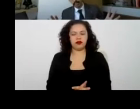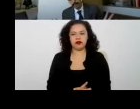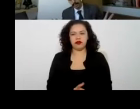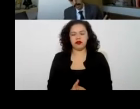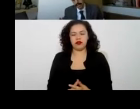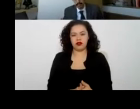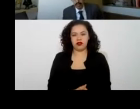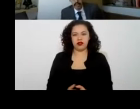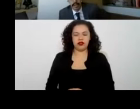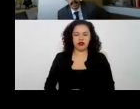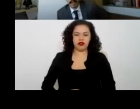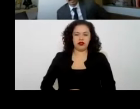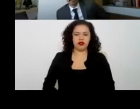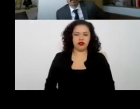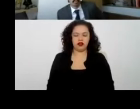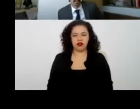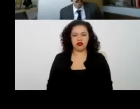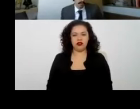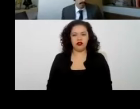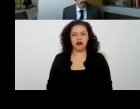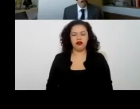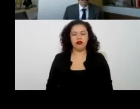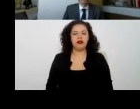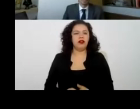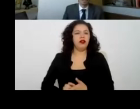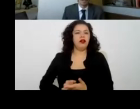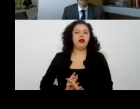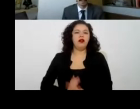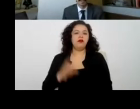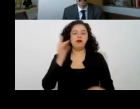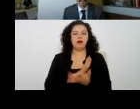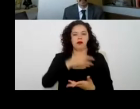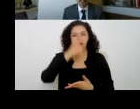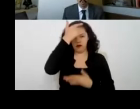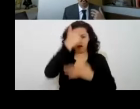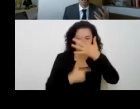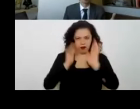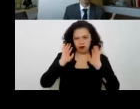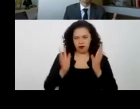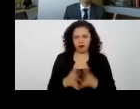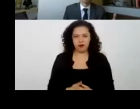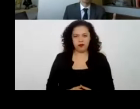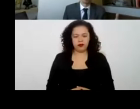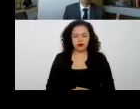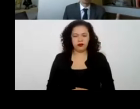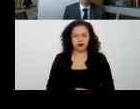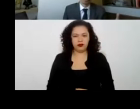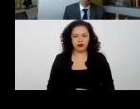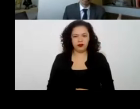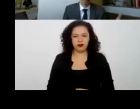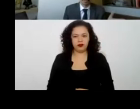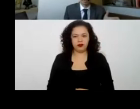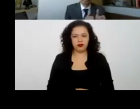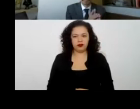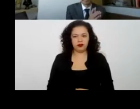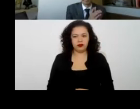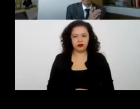es simplemente, digamos, el formulario. Ya cómo ocurre, cómo son los